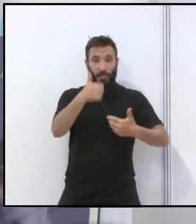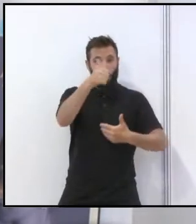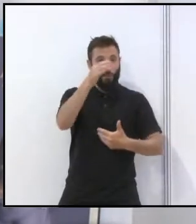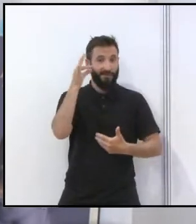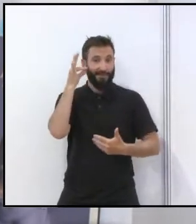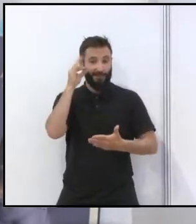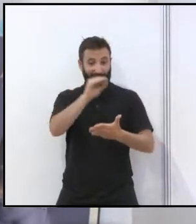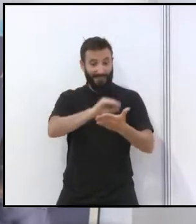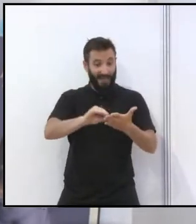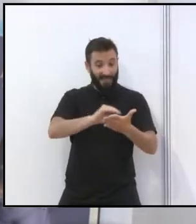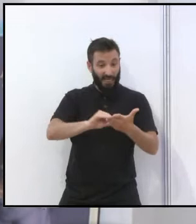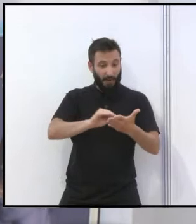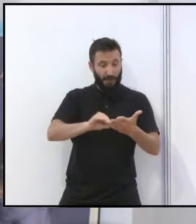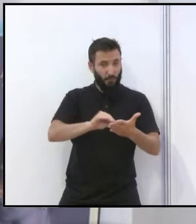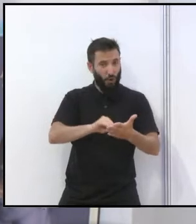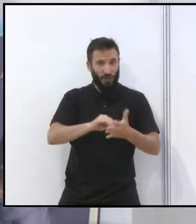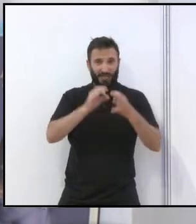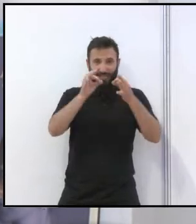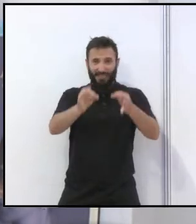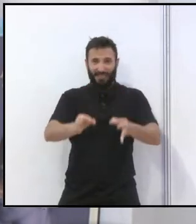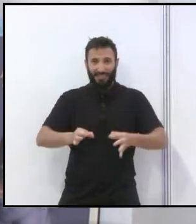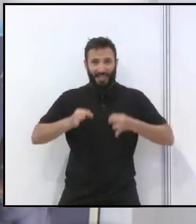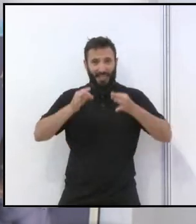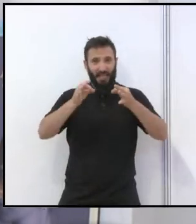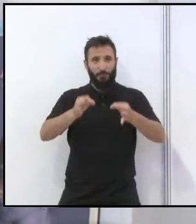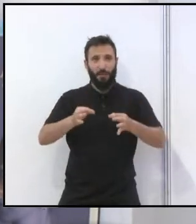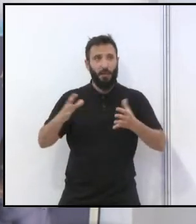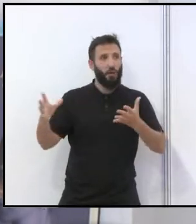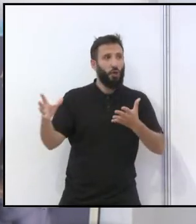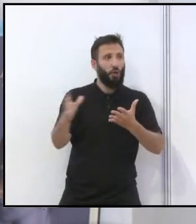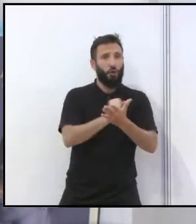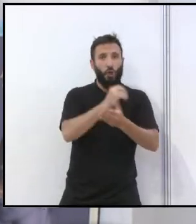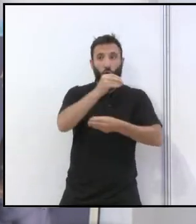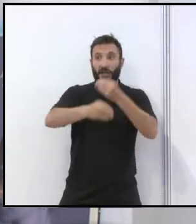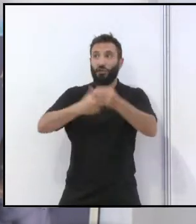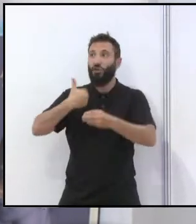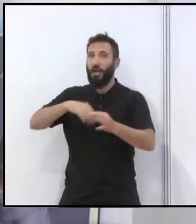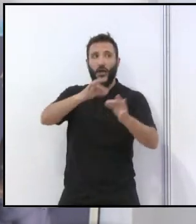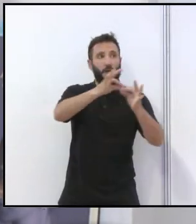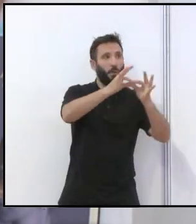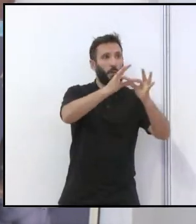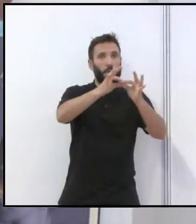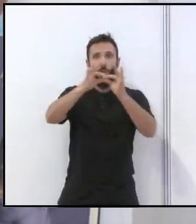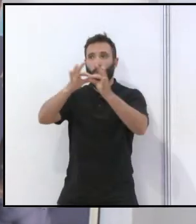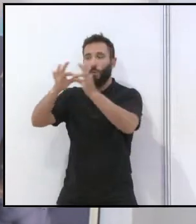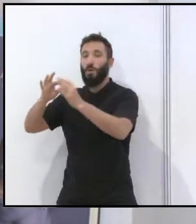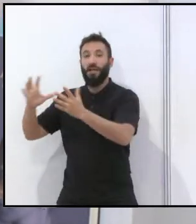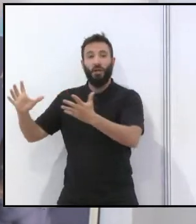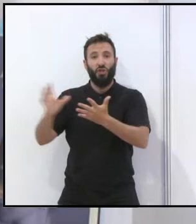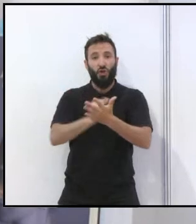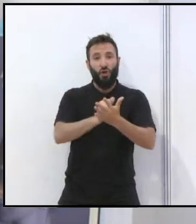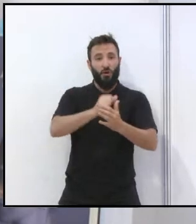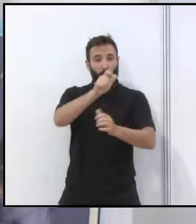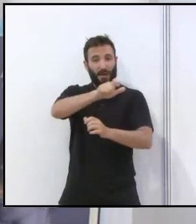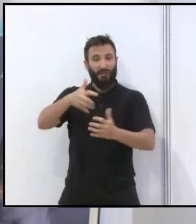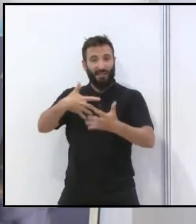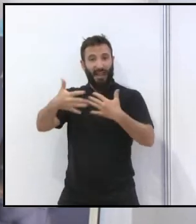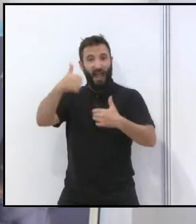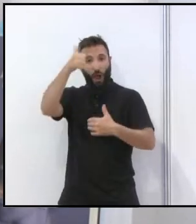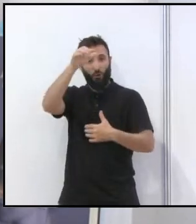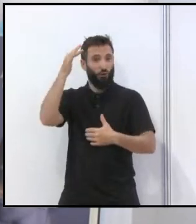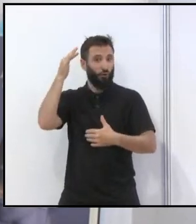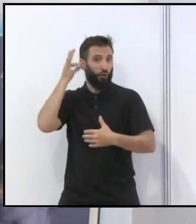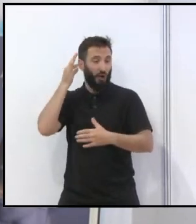nos alimentamos consciente o inconscientemente de todo lo que está hecho, de todo lo que han hecho los que nos han precedido. Y aunque